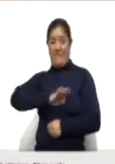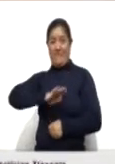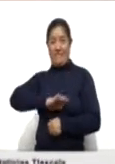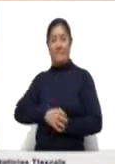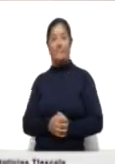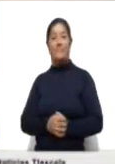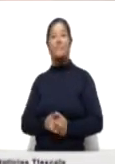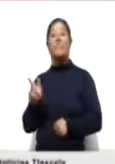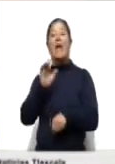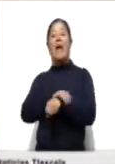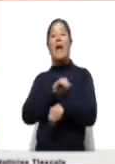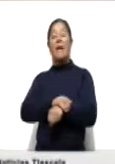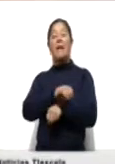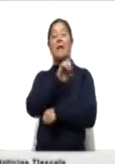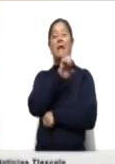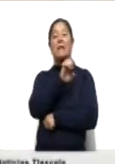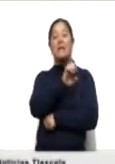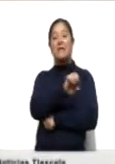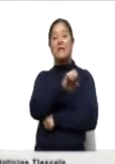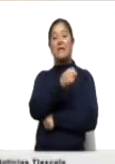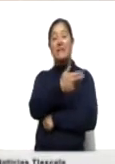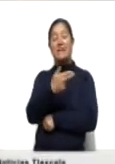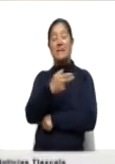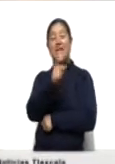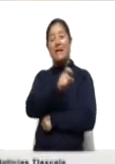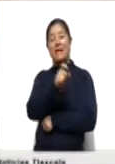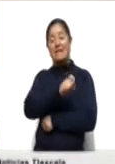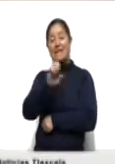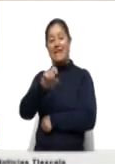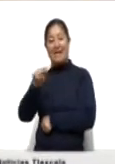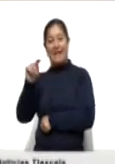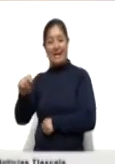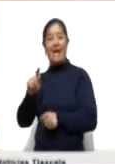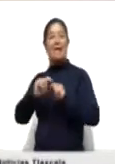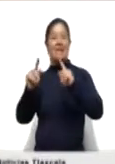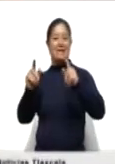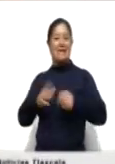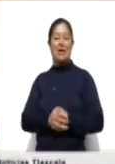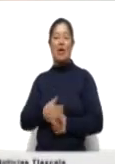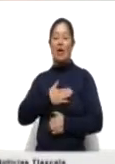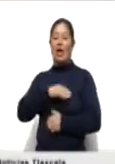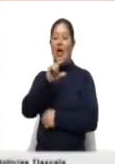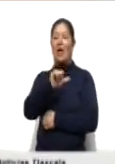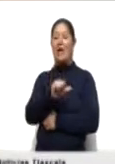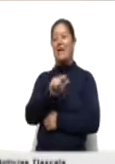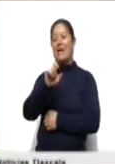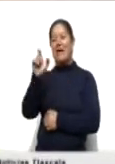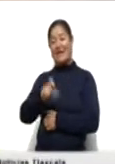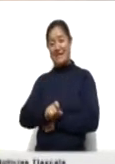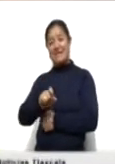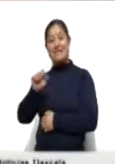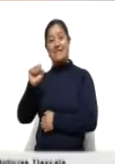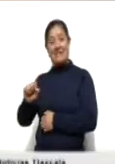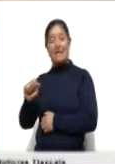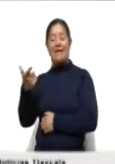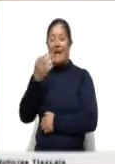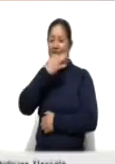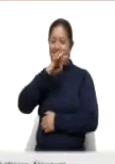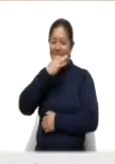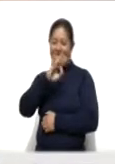de la XCTT Radio en Tlaxcala, quiero felicitarlos, soy Alex Intec, felicitarlos por sus 47